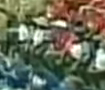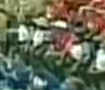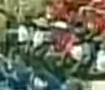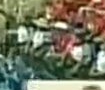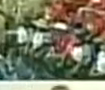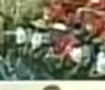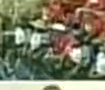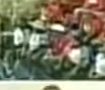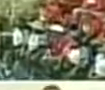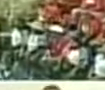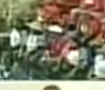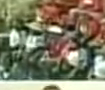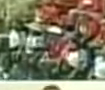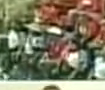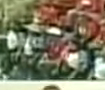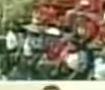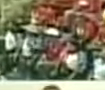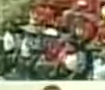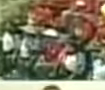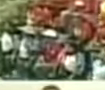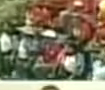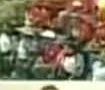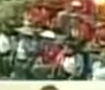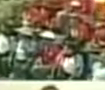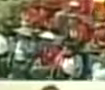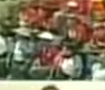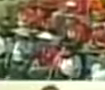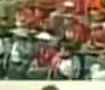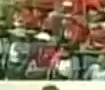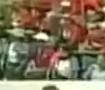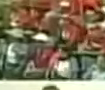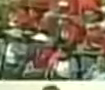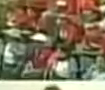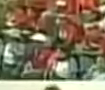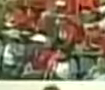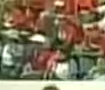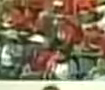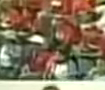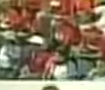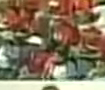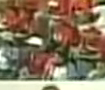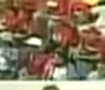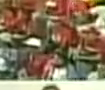para hacer, para hacer, para avanzar.